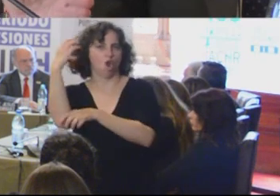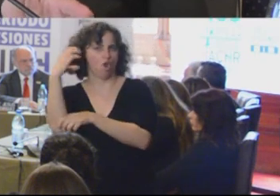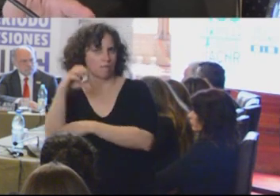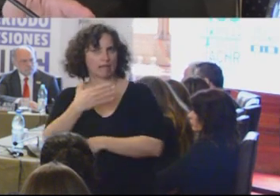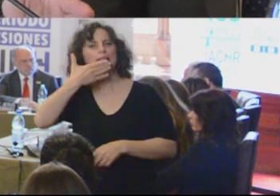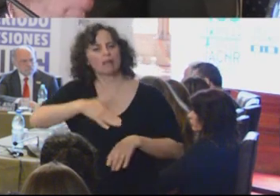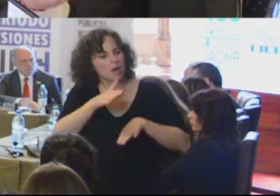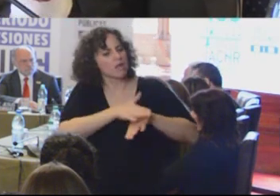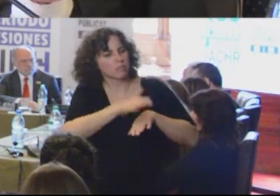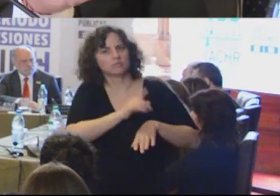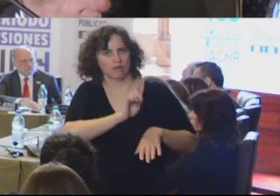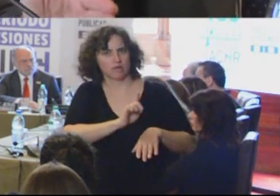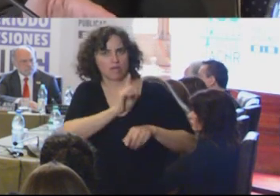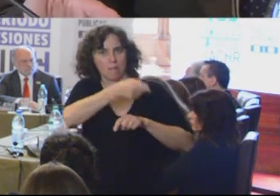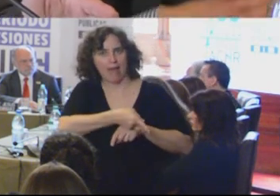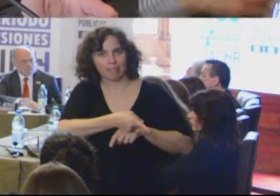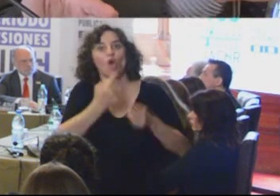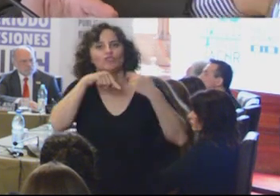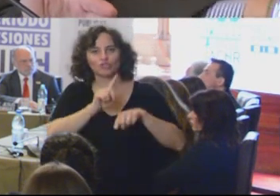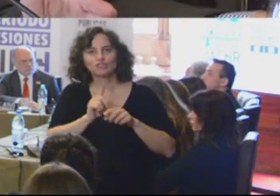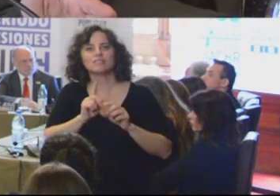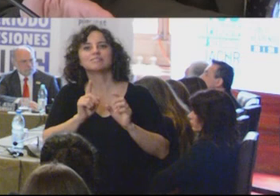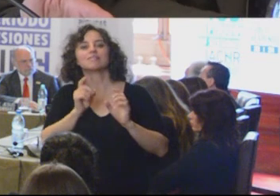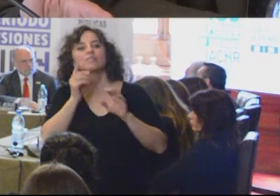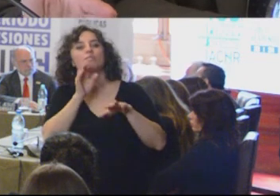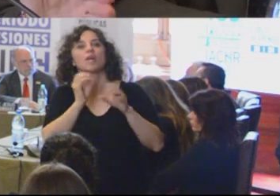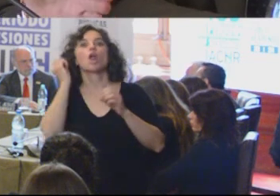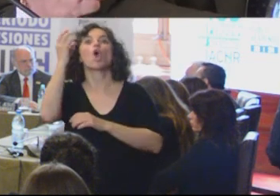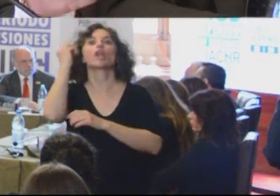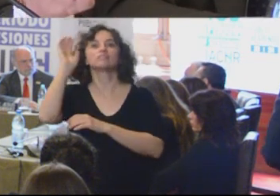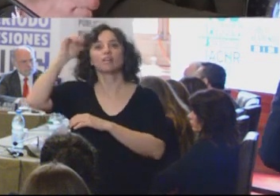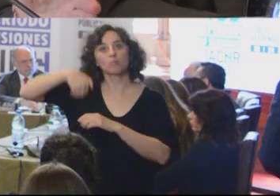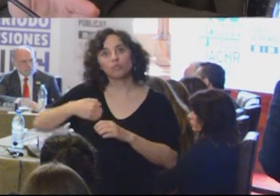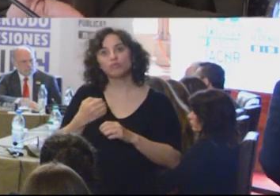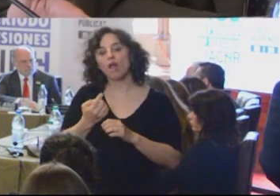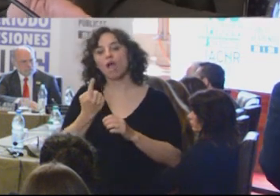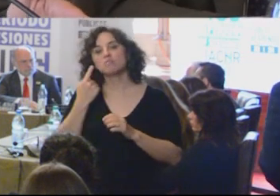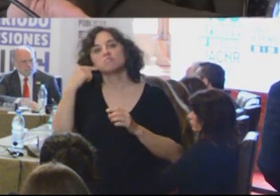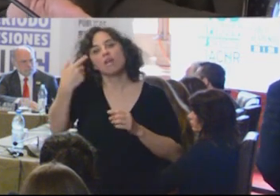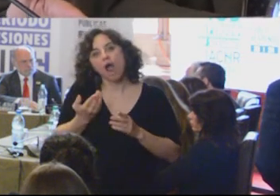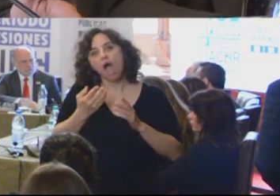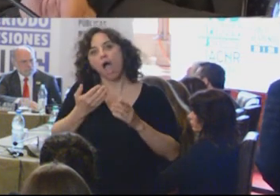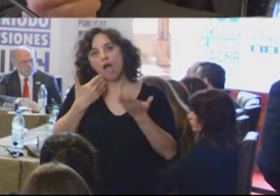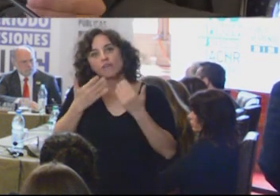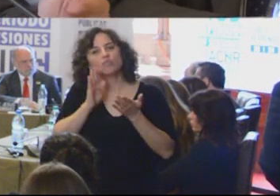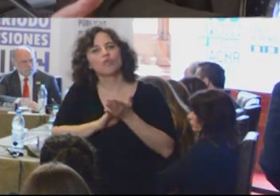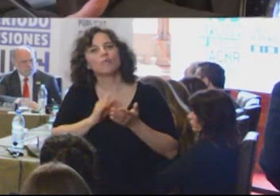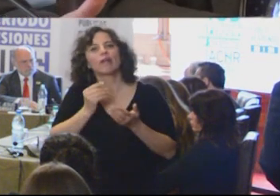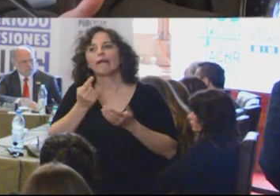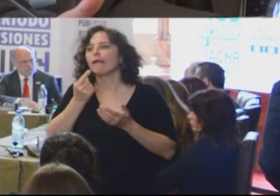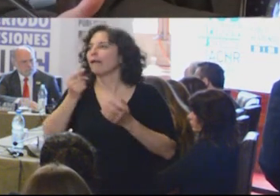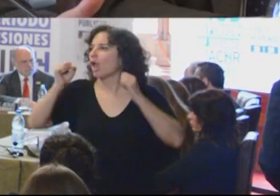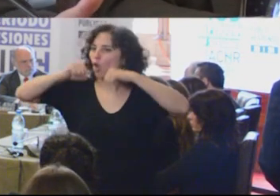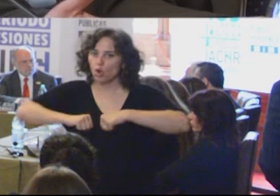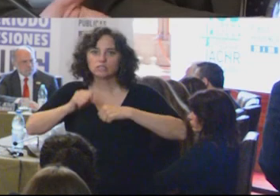responsabilidad de mando será objeto de deliberación en el congreso de la república será objeto igualmente pronunciamiento de la corte